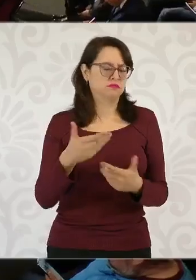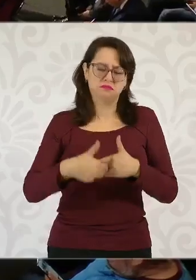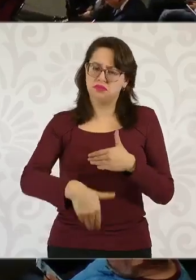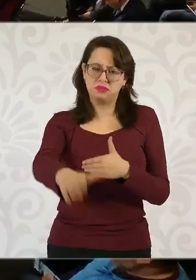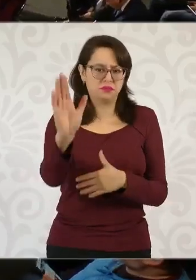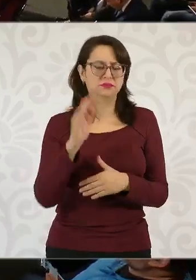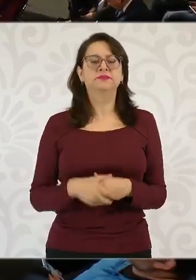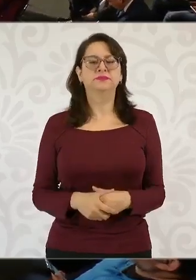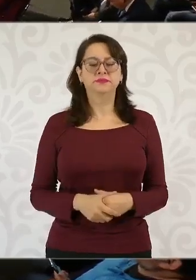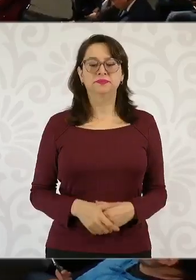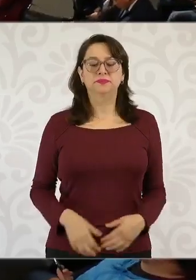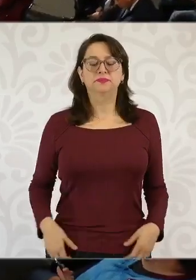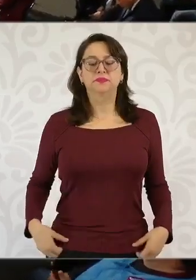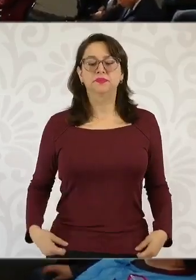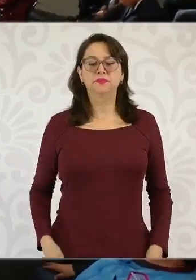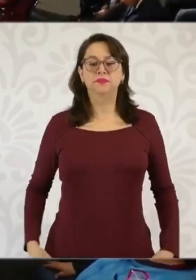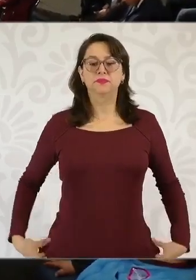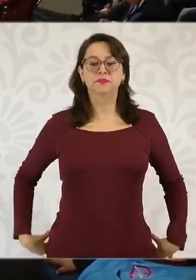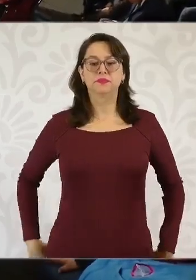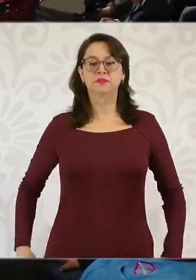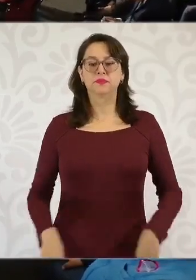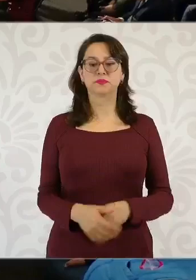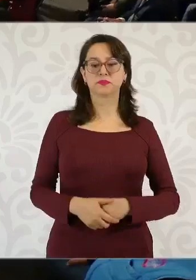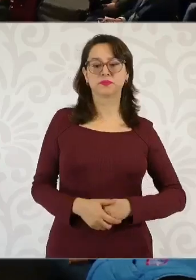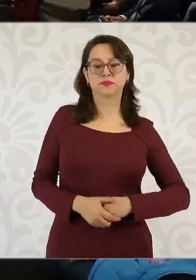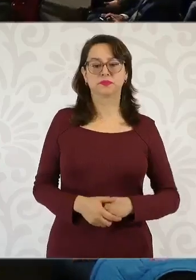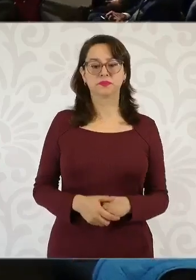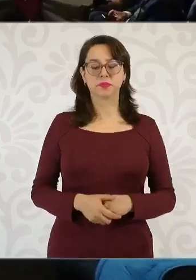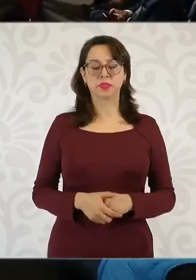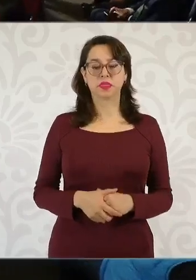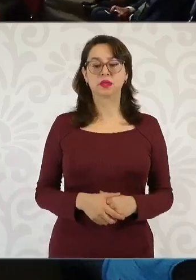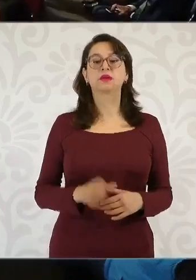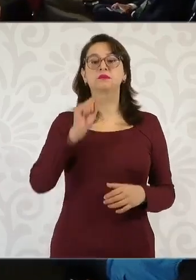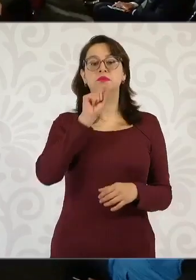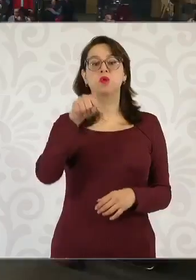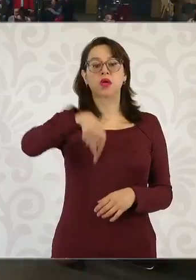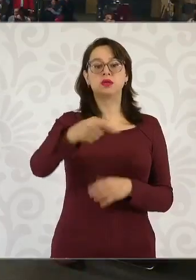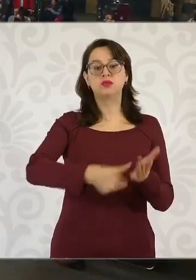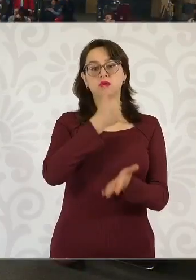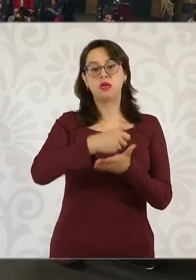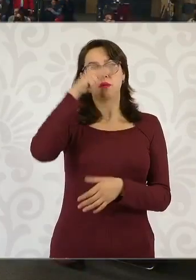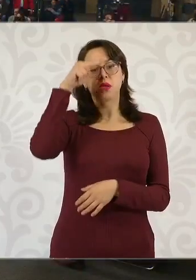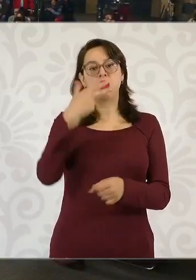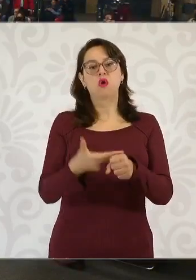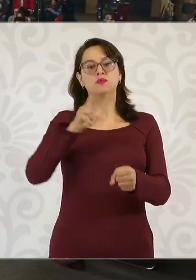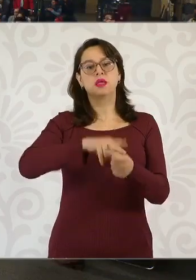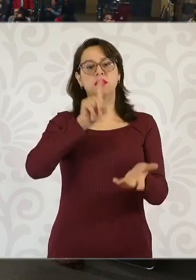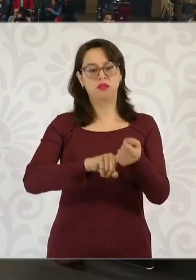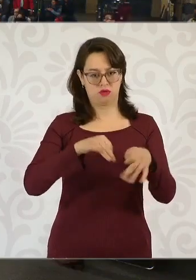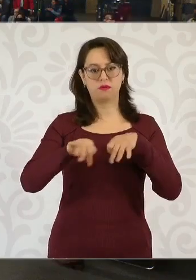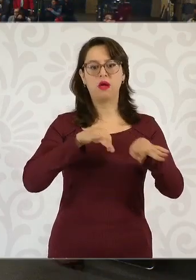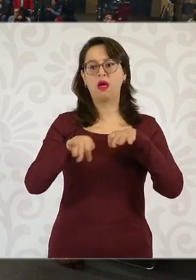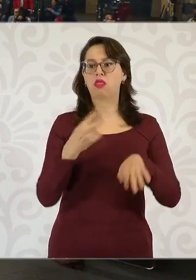Nada más, finalmente, si podrían también informar sobre el asesinato de 2 trabajadores de la salud en la Ciudad de México y algunos hallazgos de